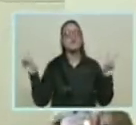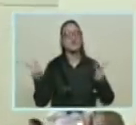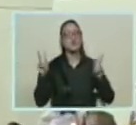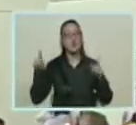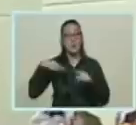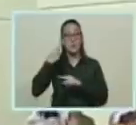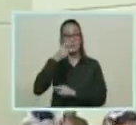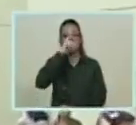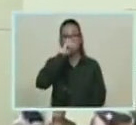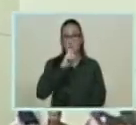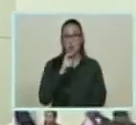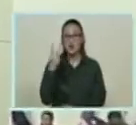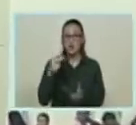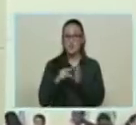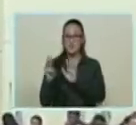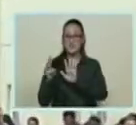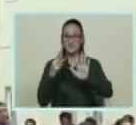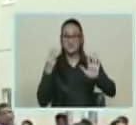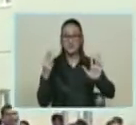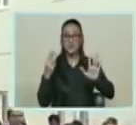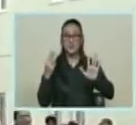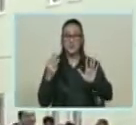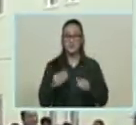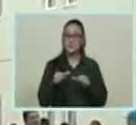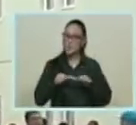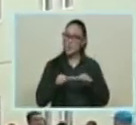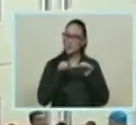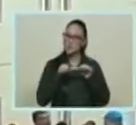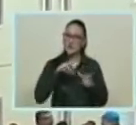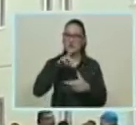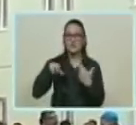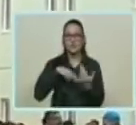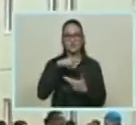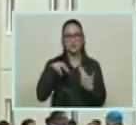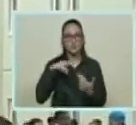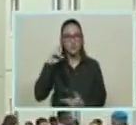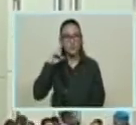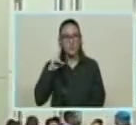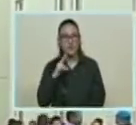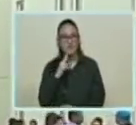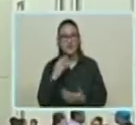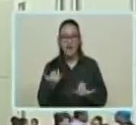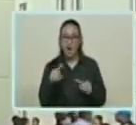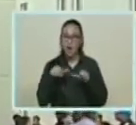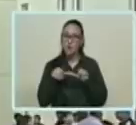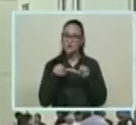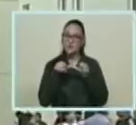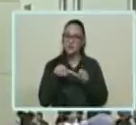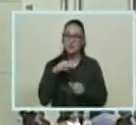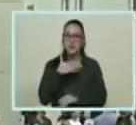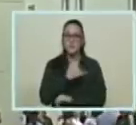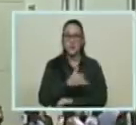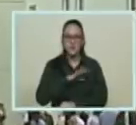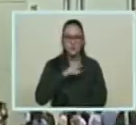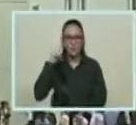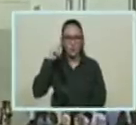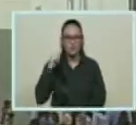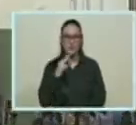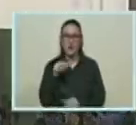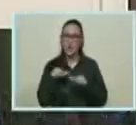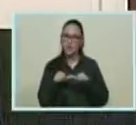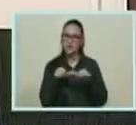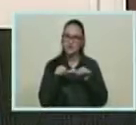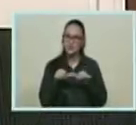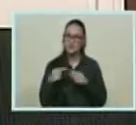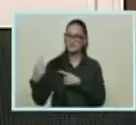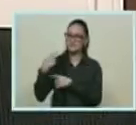una nueva victoria el próximo año 2018, para que continúe la revolución bolivariana, para que continúe el proyecto bolivariano, para que continúe